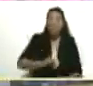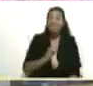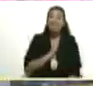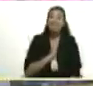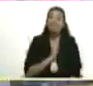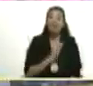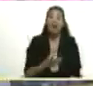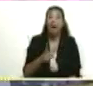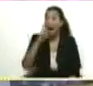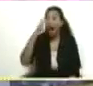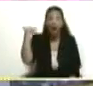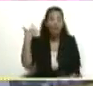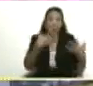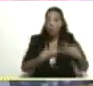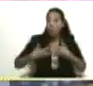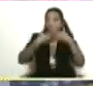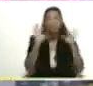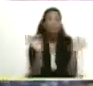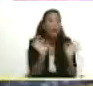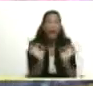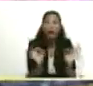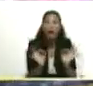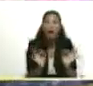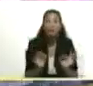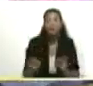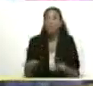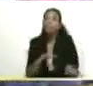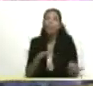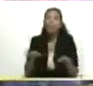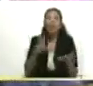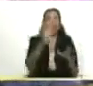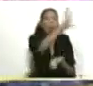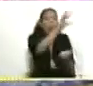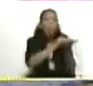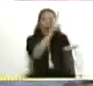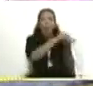Eso no era así. Nosotros bailábamos chaki chaki, pues.